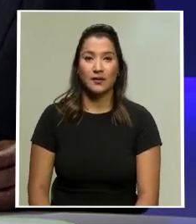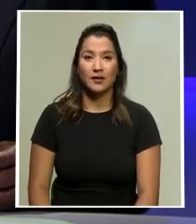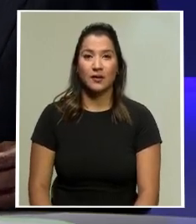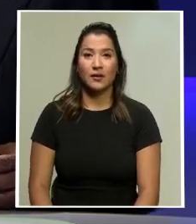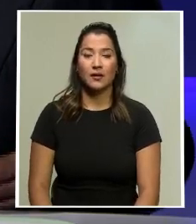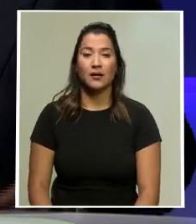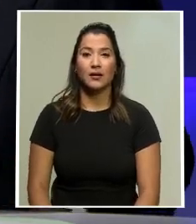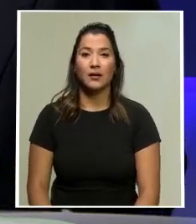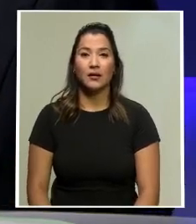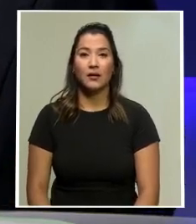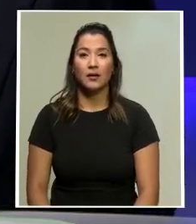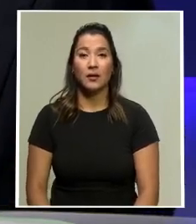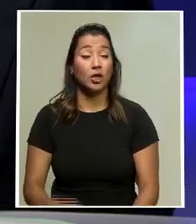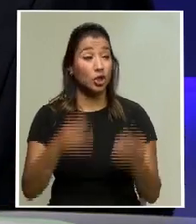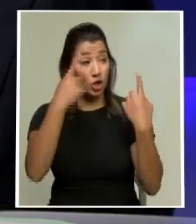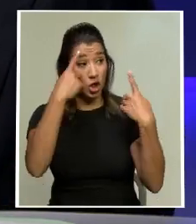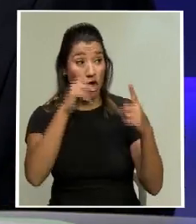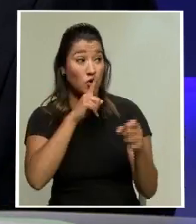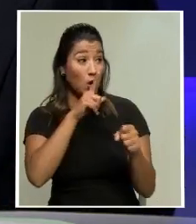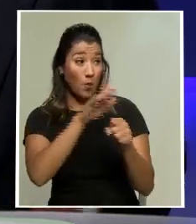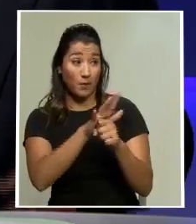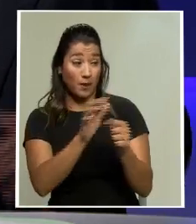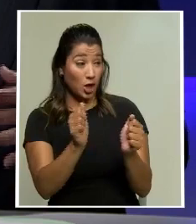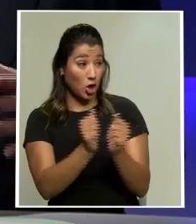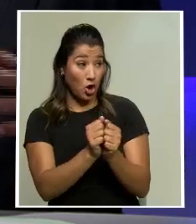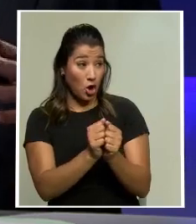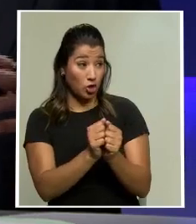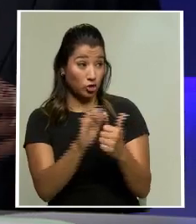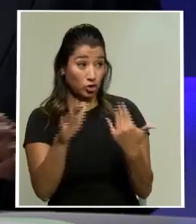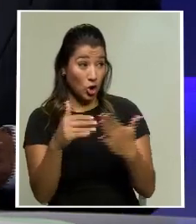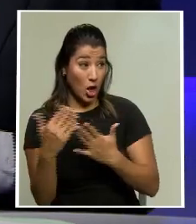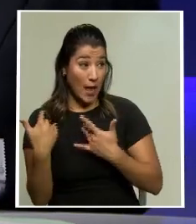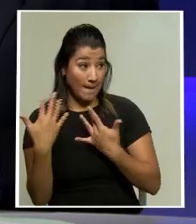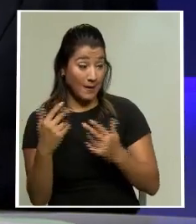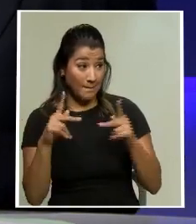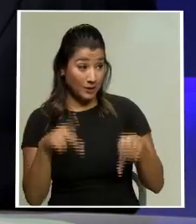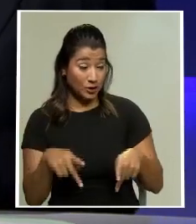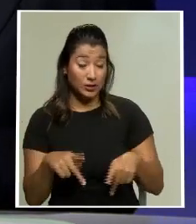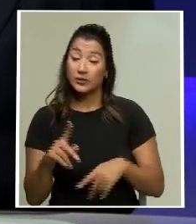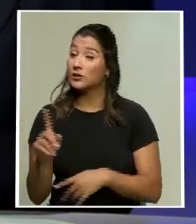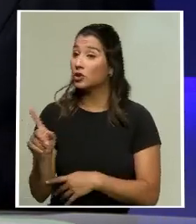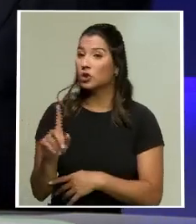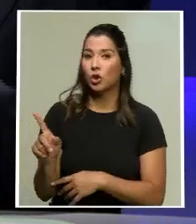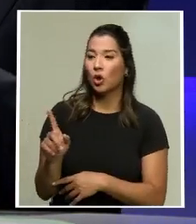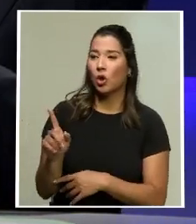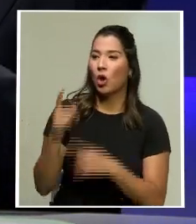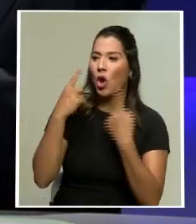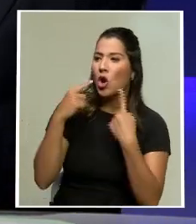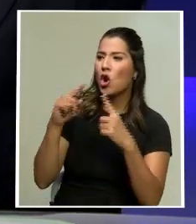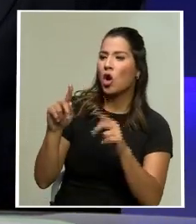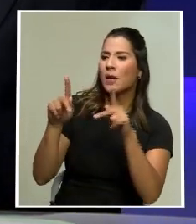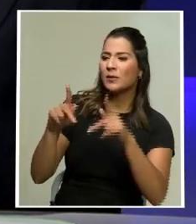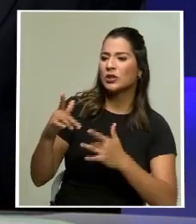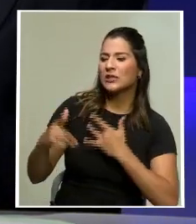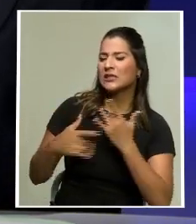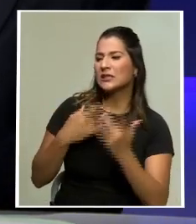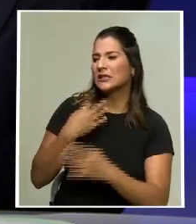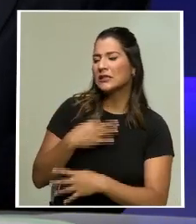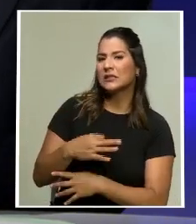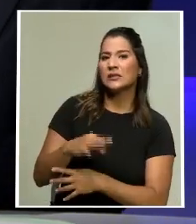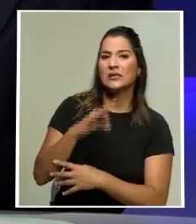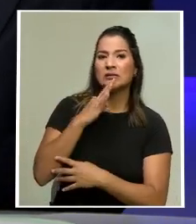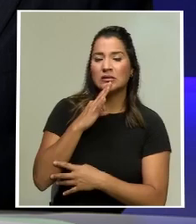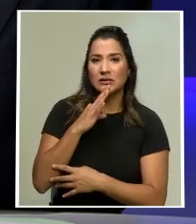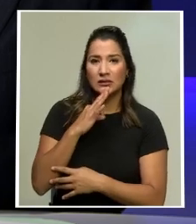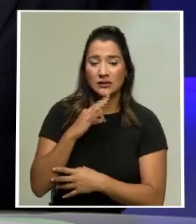No logró cumplir esas expectativas. Y logra crear un caldo de cultivo de desencanto, de frustración.